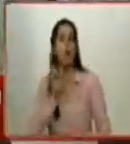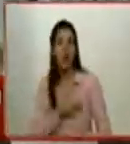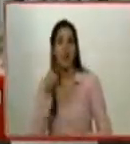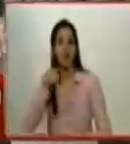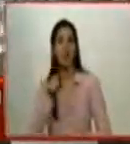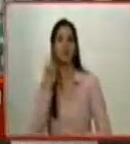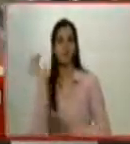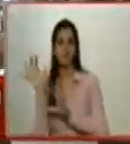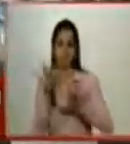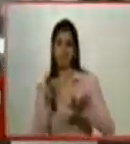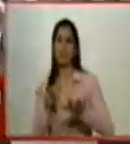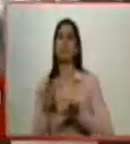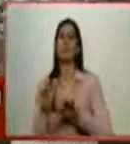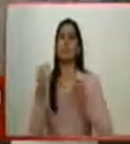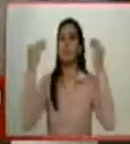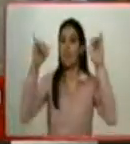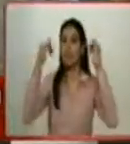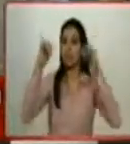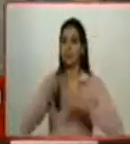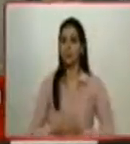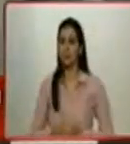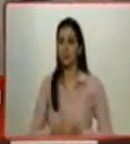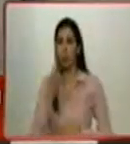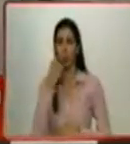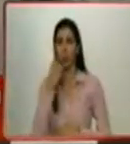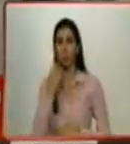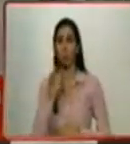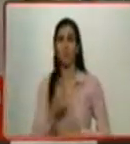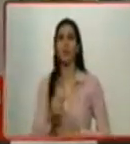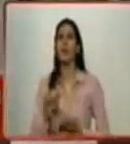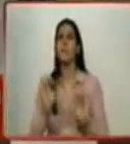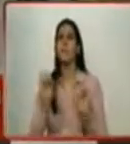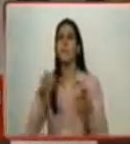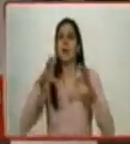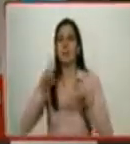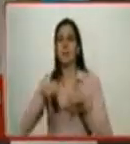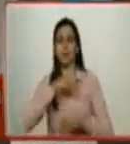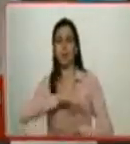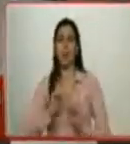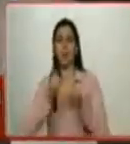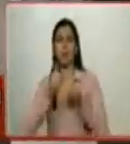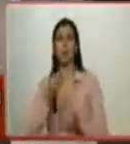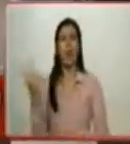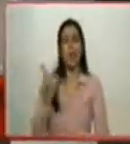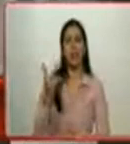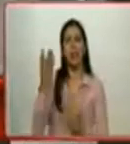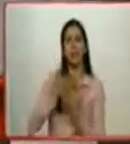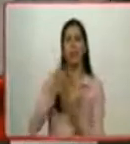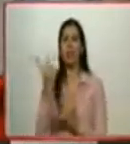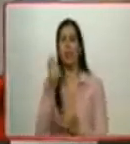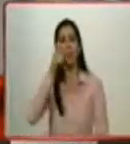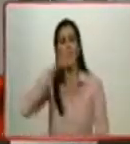de escenario para la tradicional celebración. Una tradición mágico-religiosa que nació entre las poblaciones de Guarenas y Guatire hace más